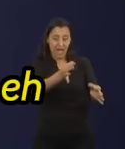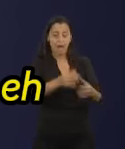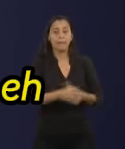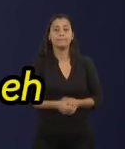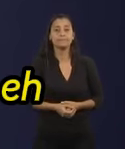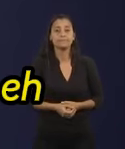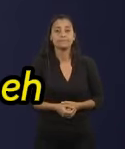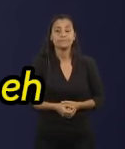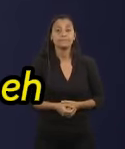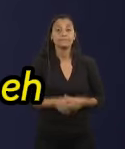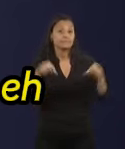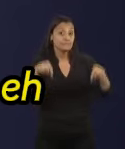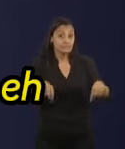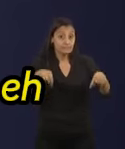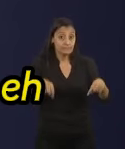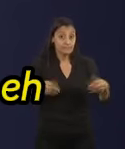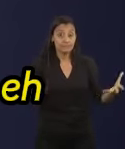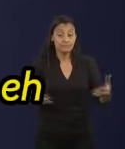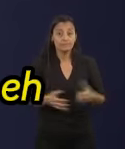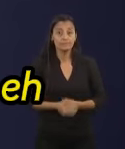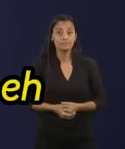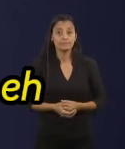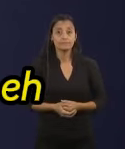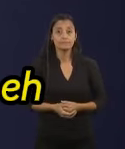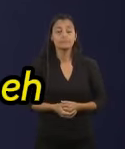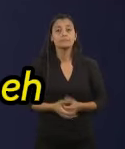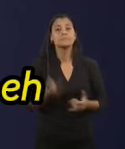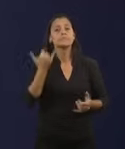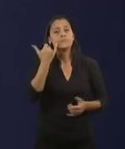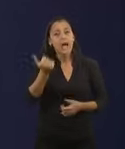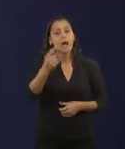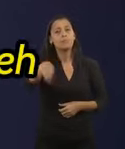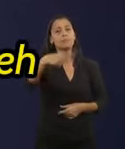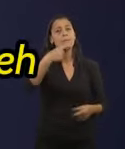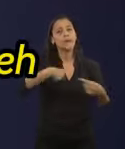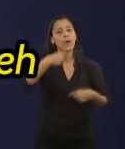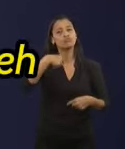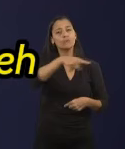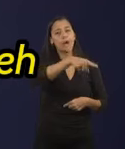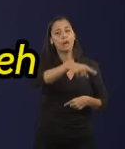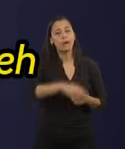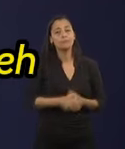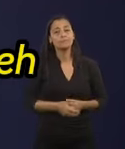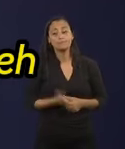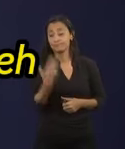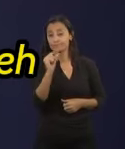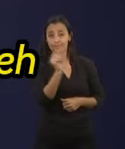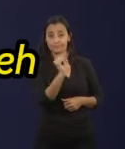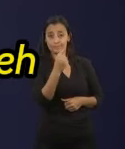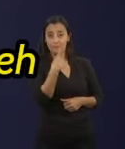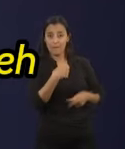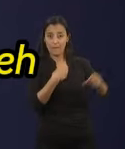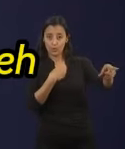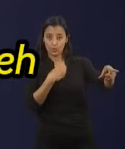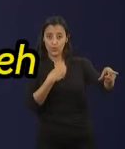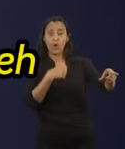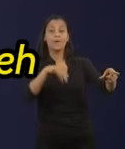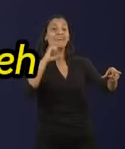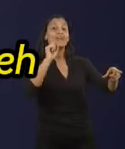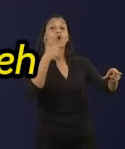el hoy lo bueno me preguntaba eh me preguntaba recién